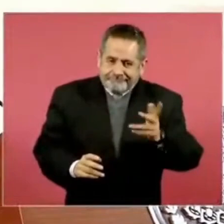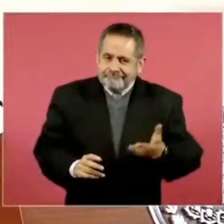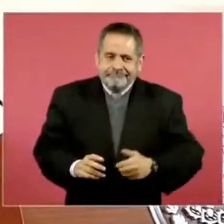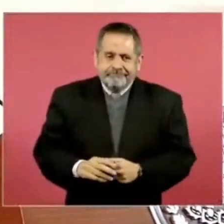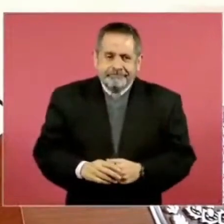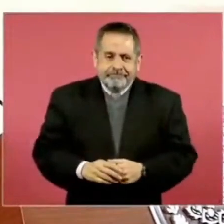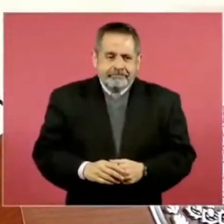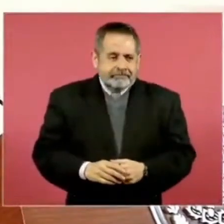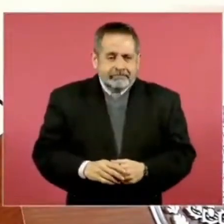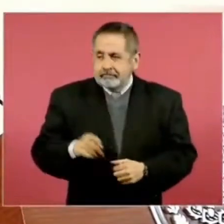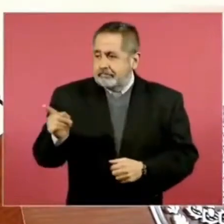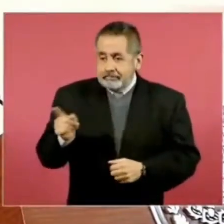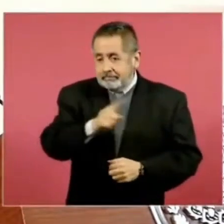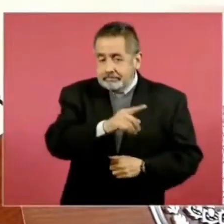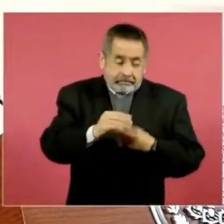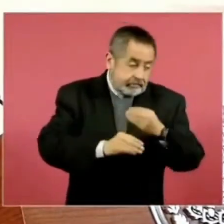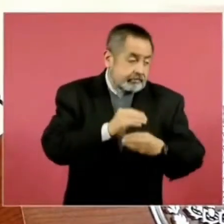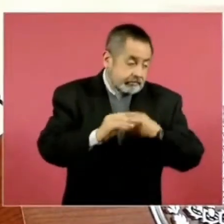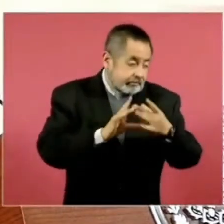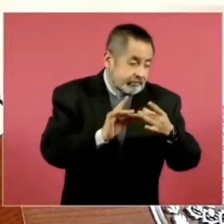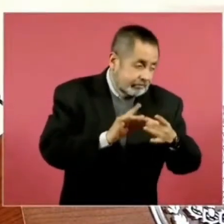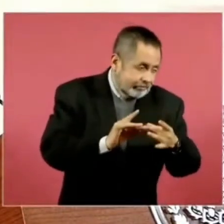se van a poner a discutir,